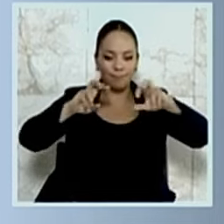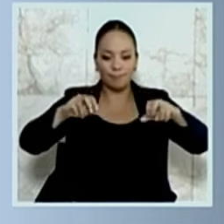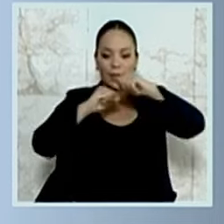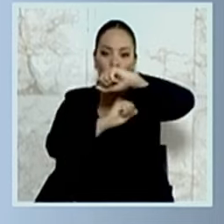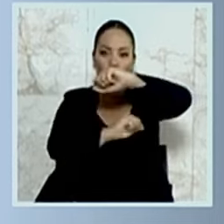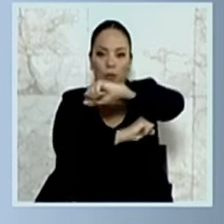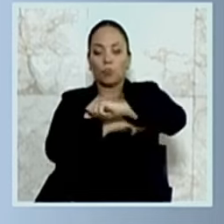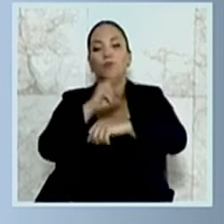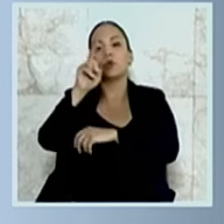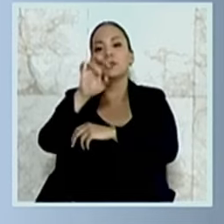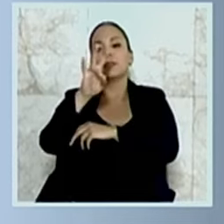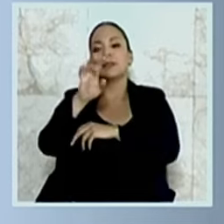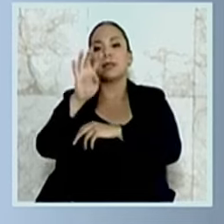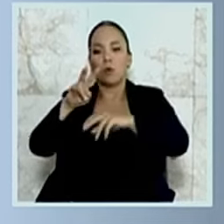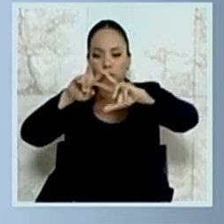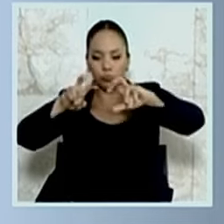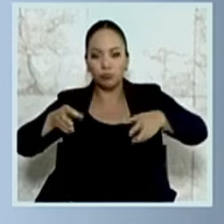patrullajes marítimos,